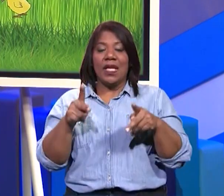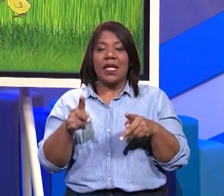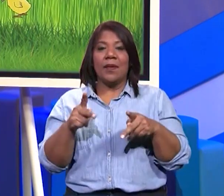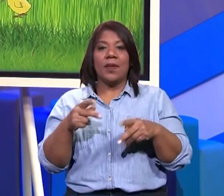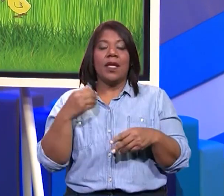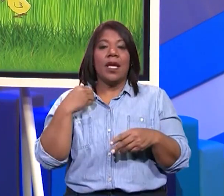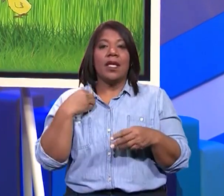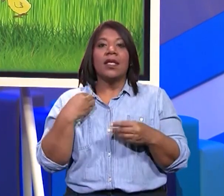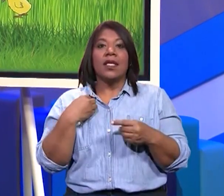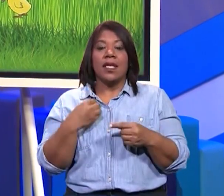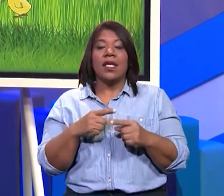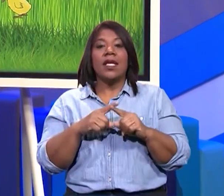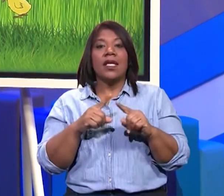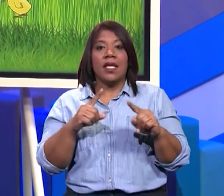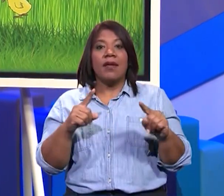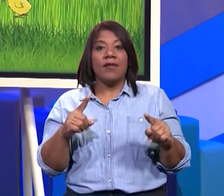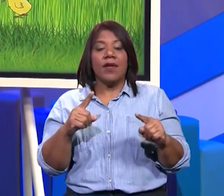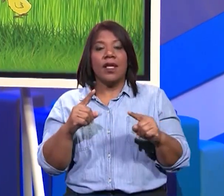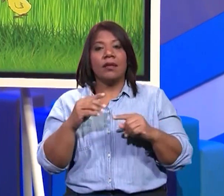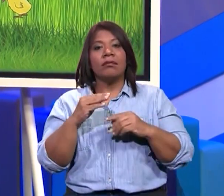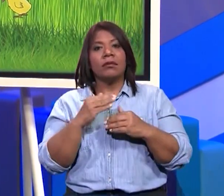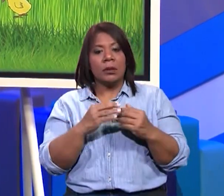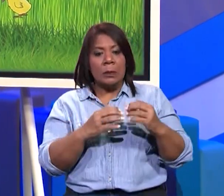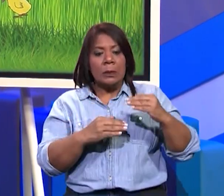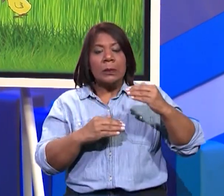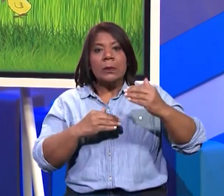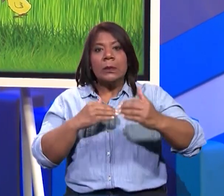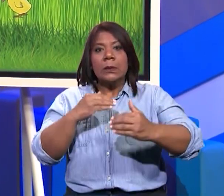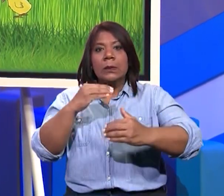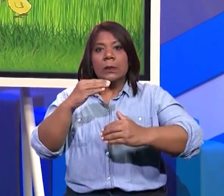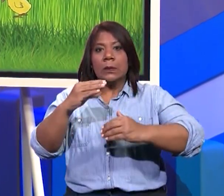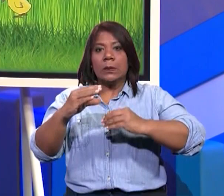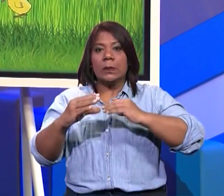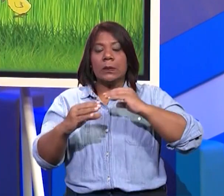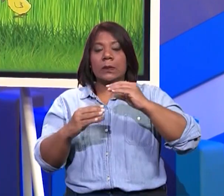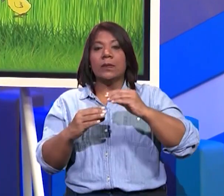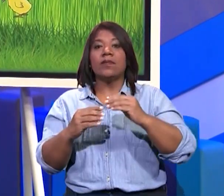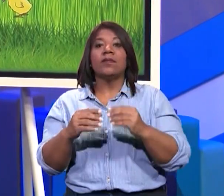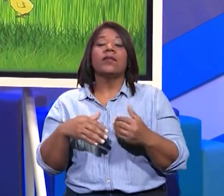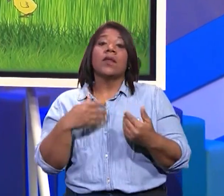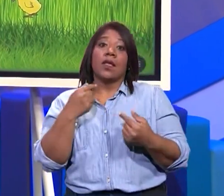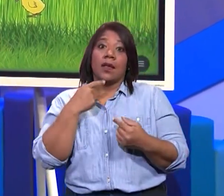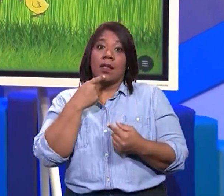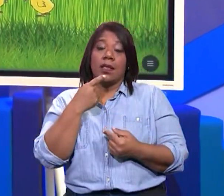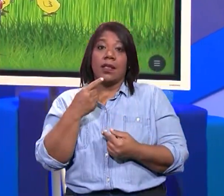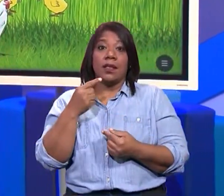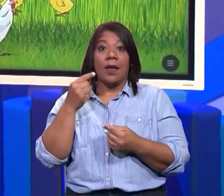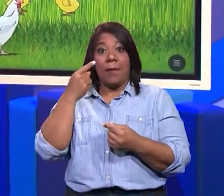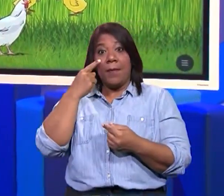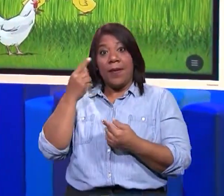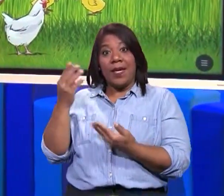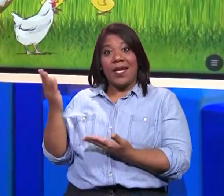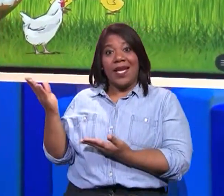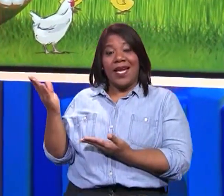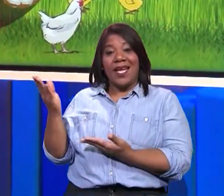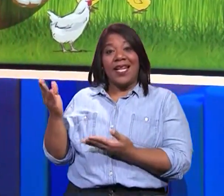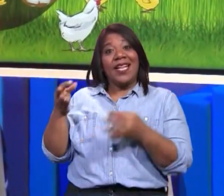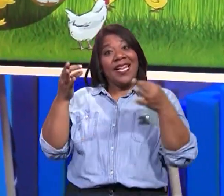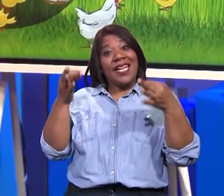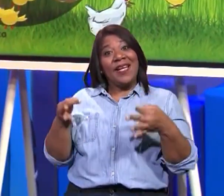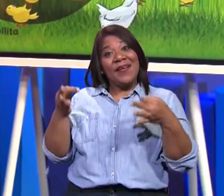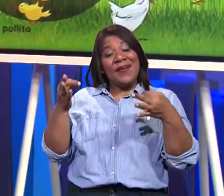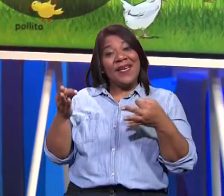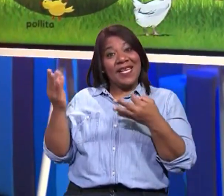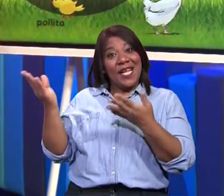de etapas que ustedes conocen. Y adivinen, yo les traje el ciclo de vida real de la gallina. Vamos a ver si